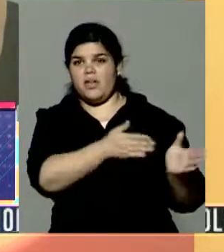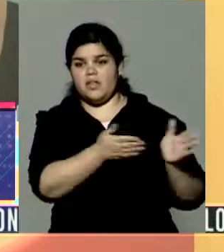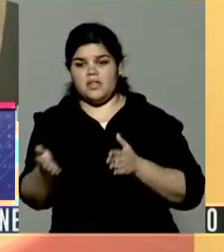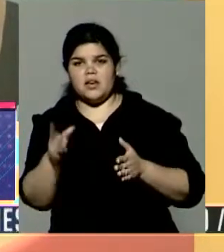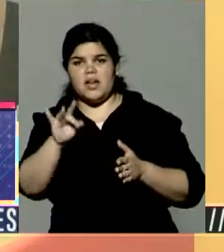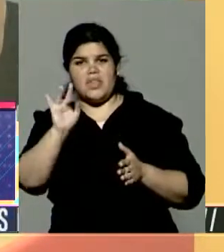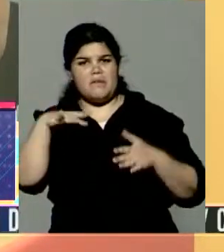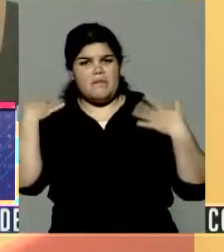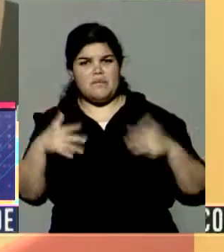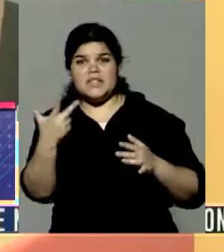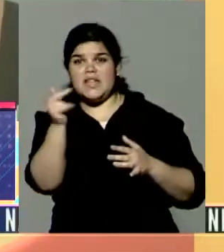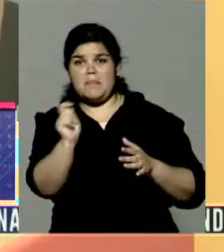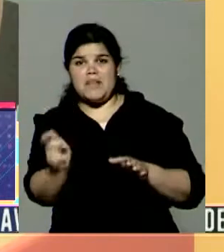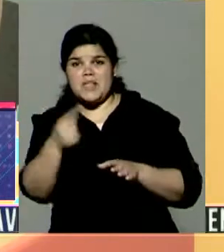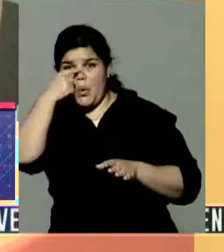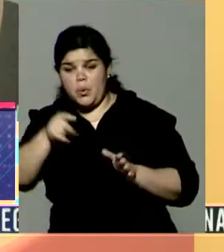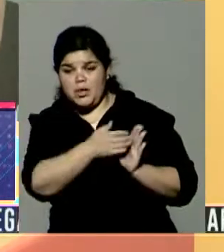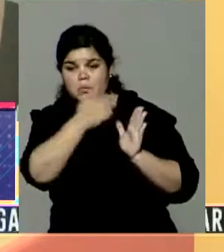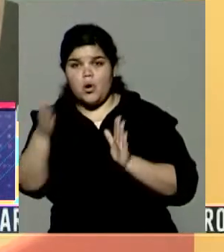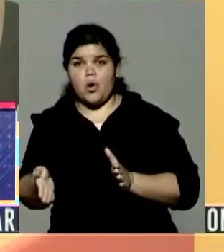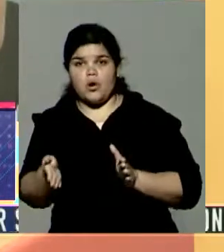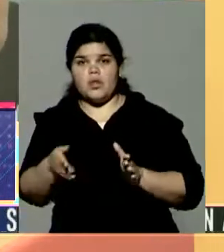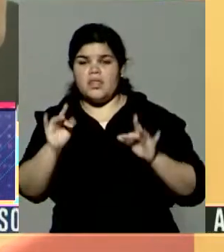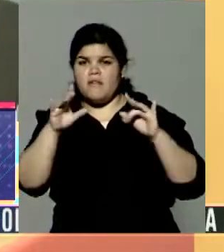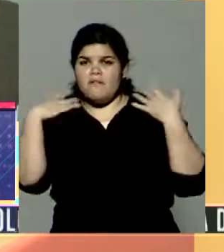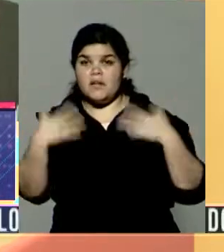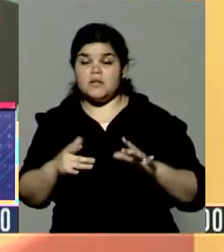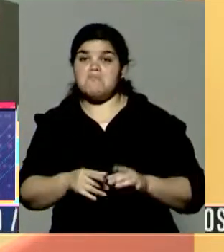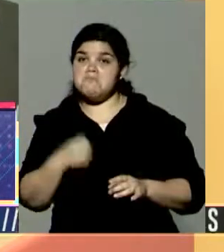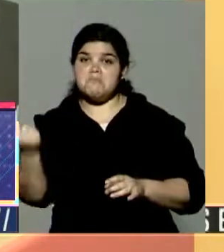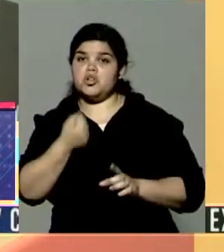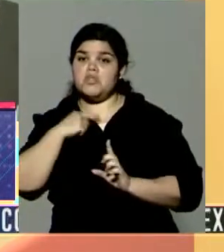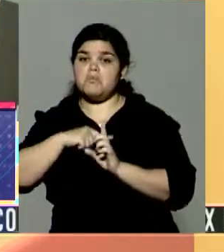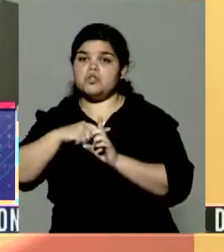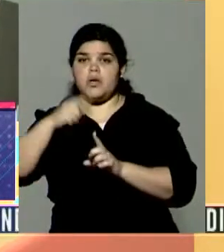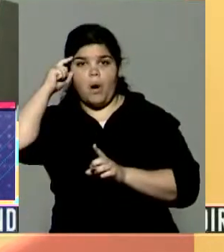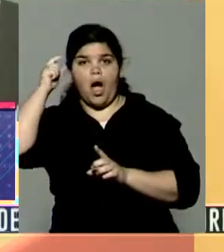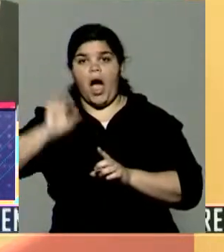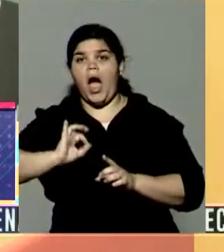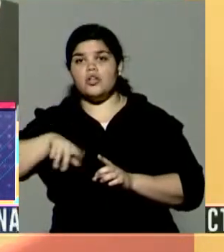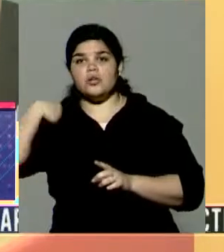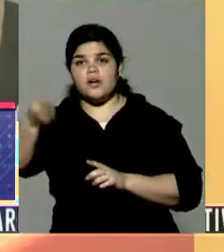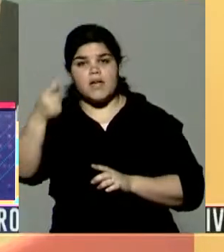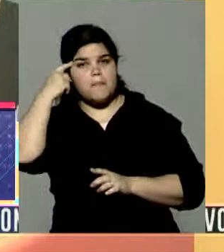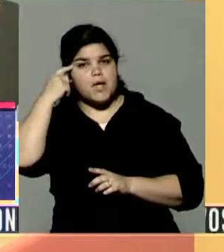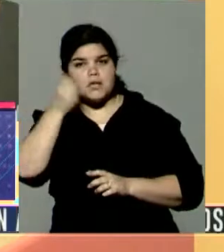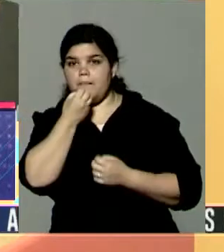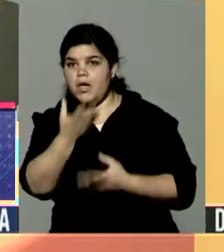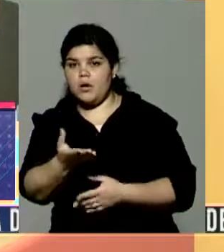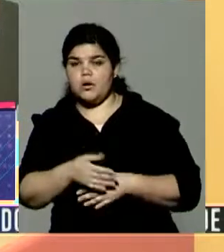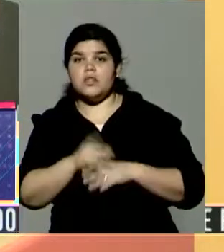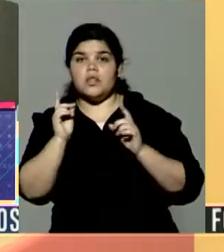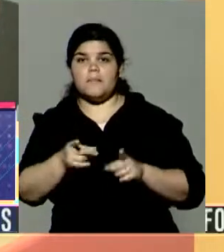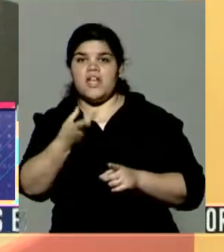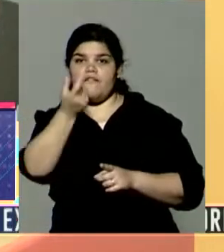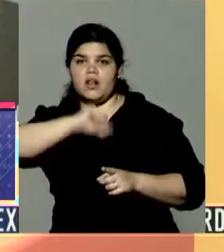especialmente el último trimestre, pero ve con buenos ojos el año que viene. Y también tener en cuenta que se habla de la inflación, que se van a conocer los datos oficiales